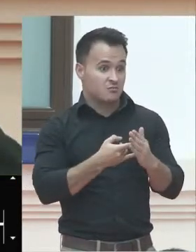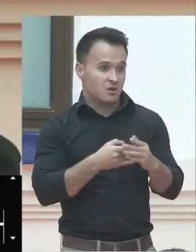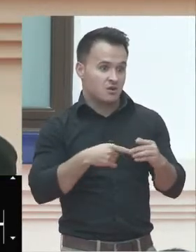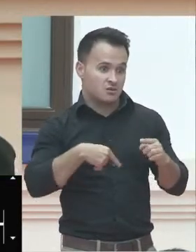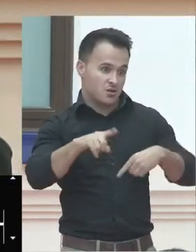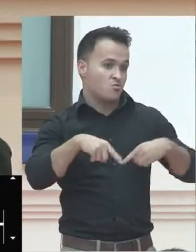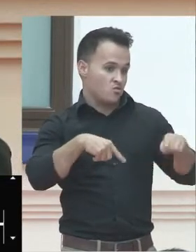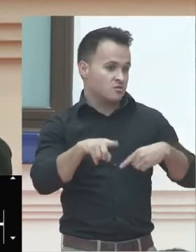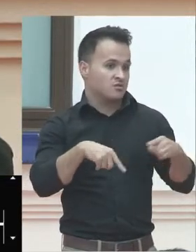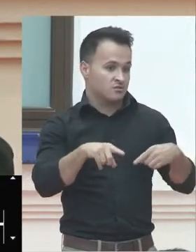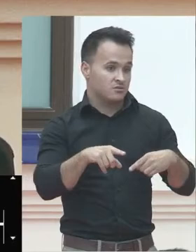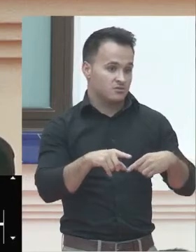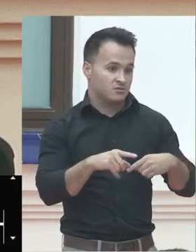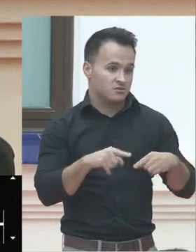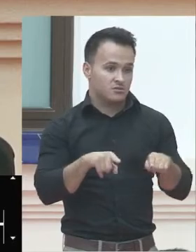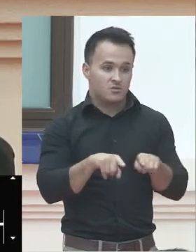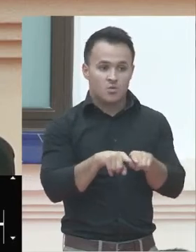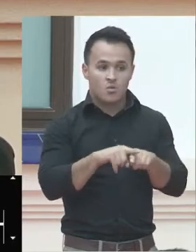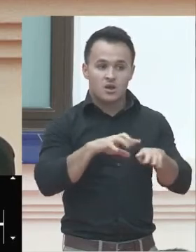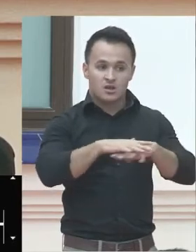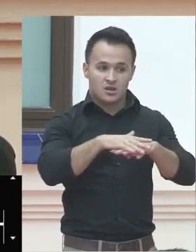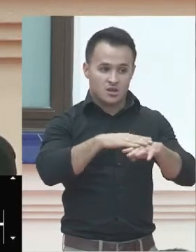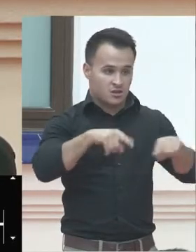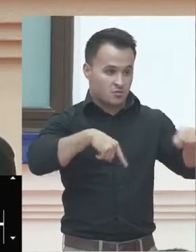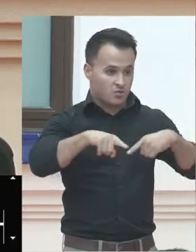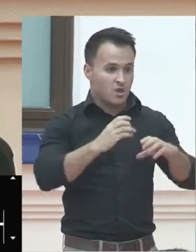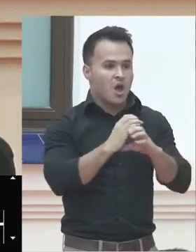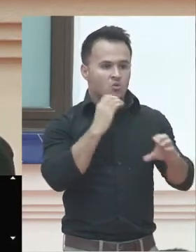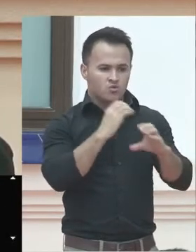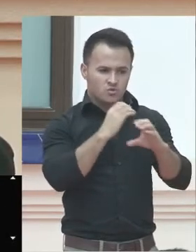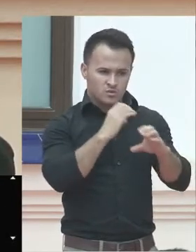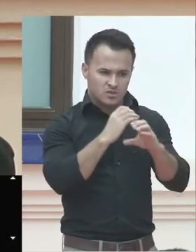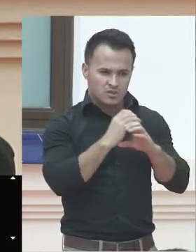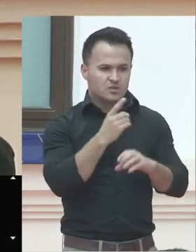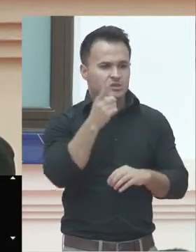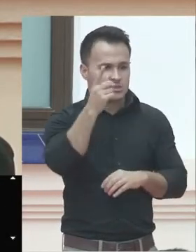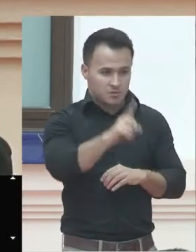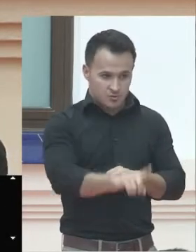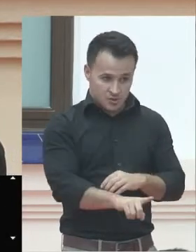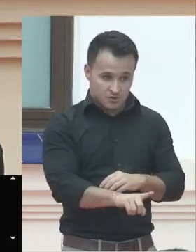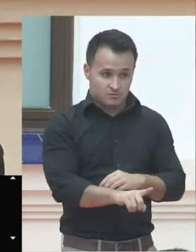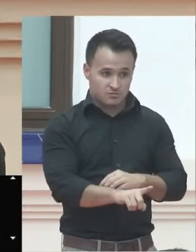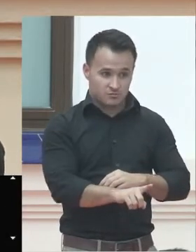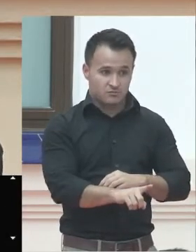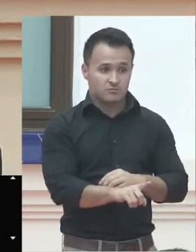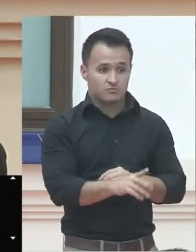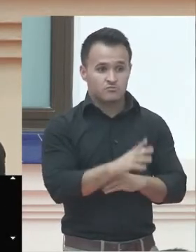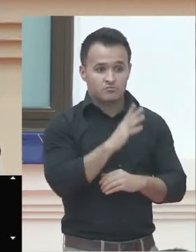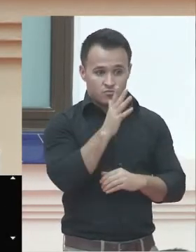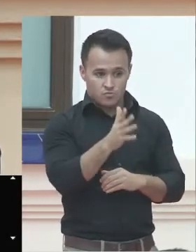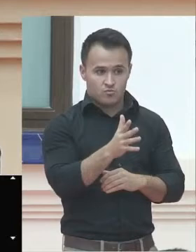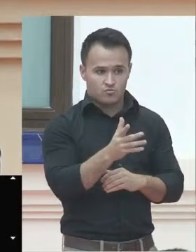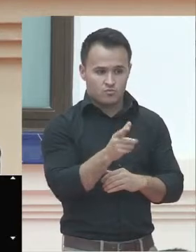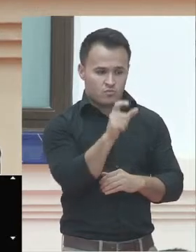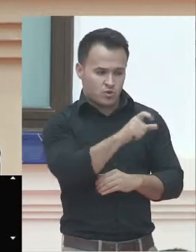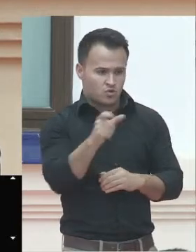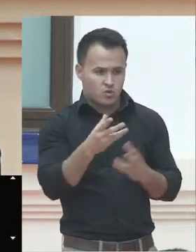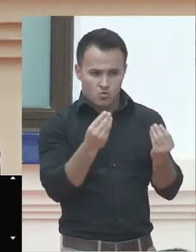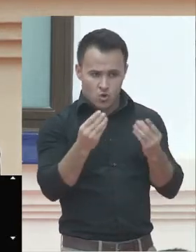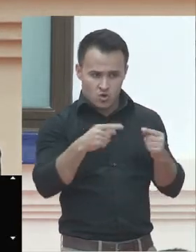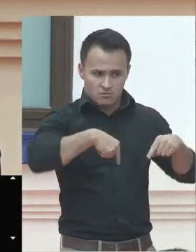de transporte. Las grandes líneas de autobuses provinciales, interprovinciales, porque en las metrópolis hay mucha gente que se